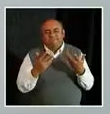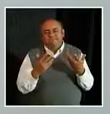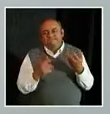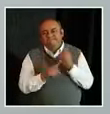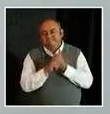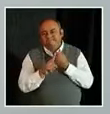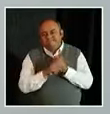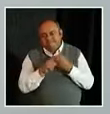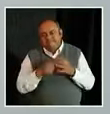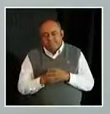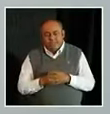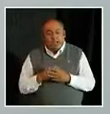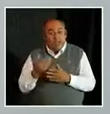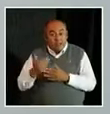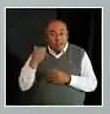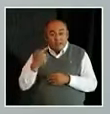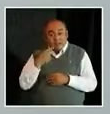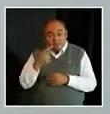ocasión,